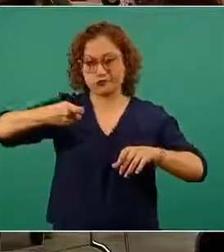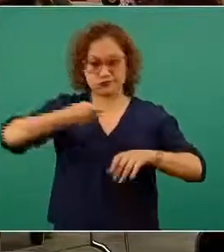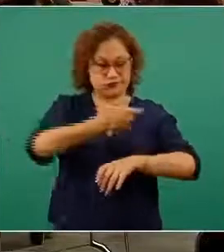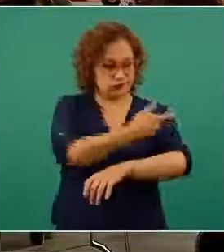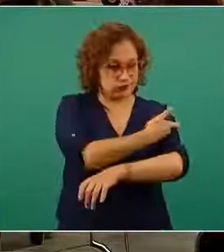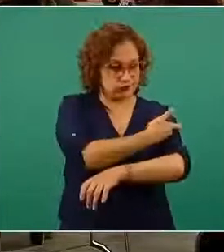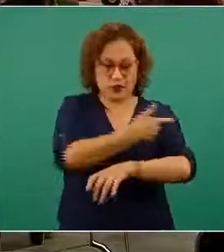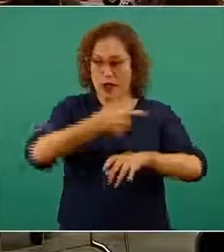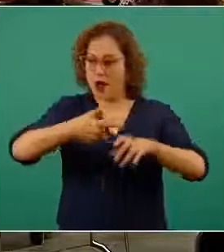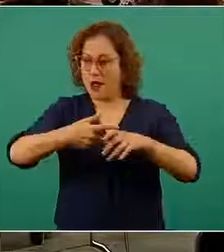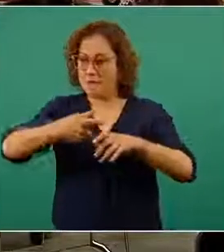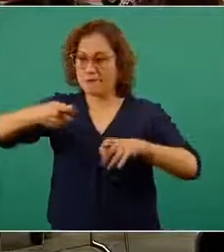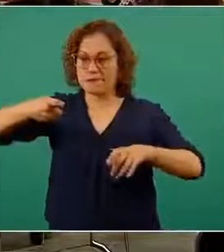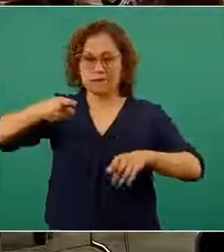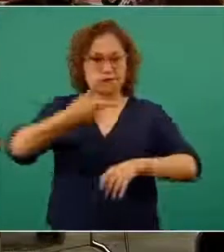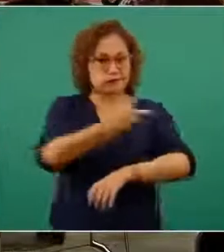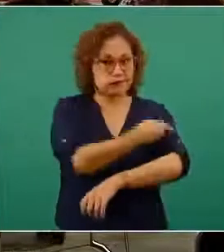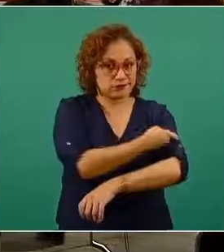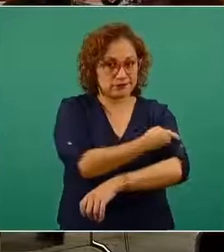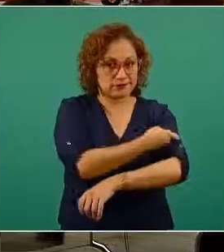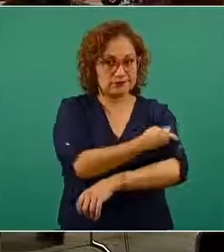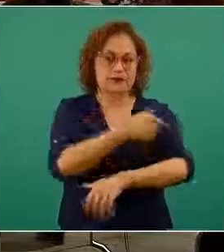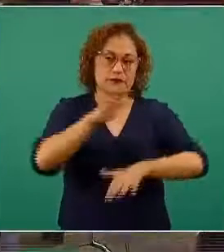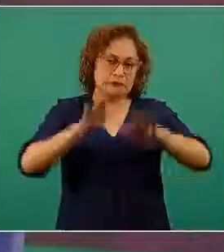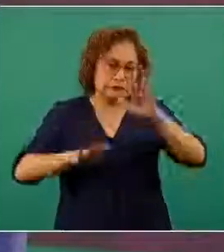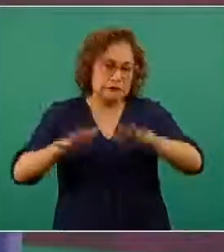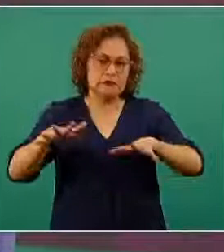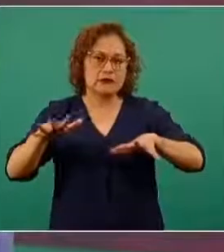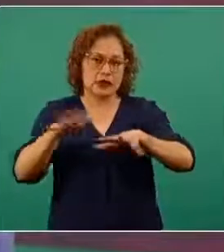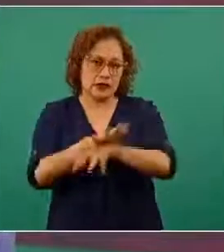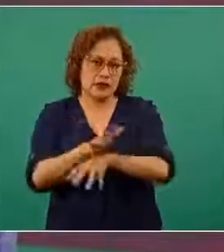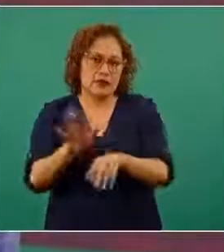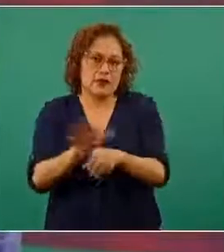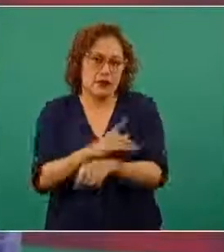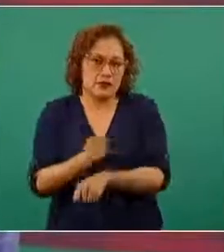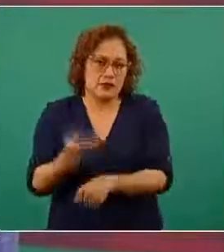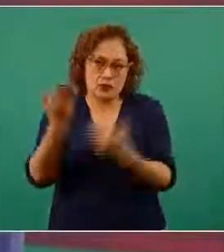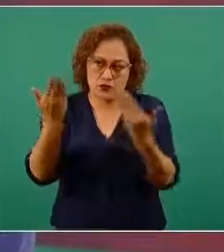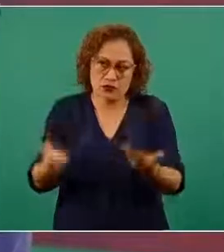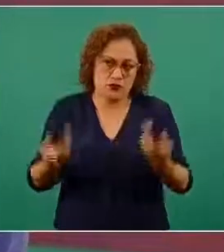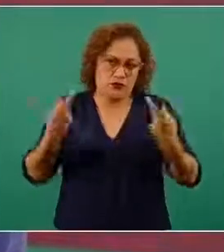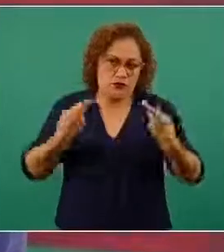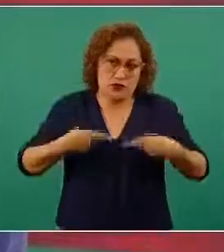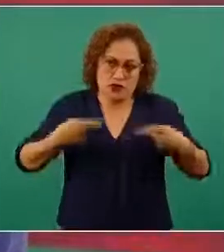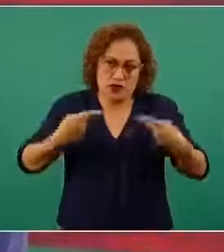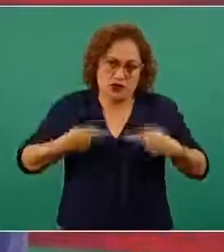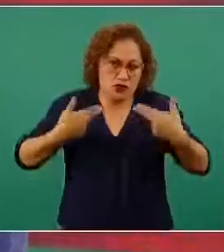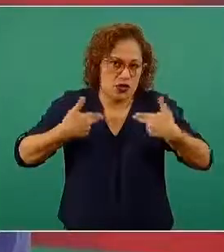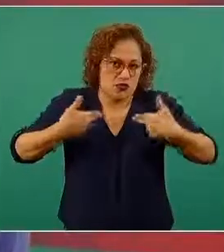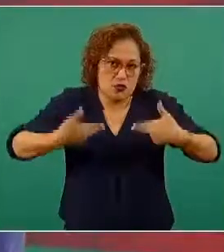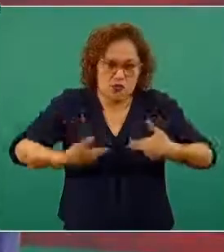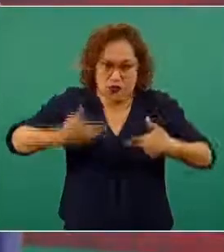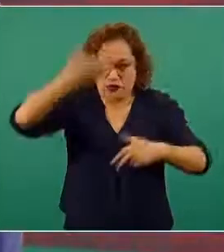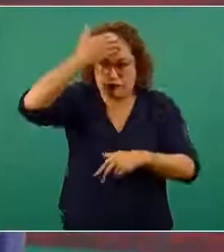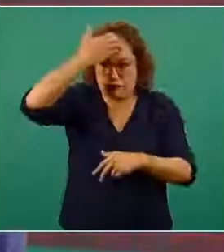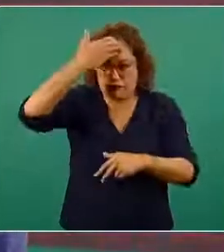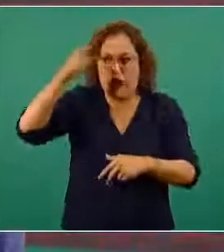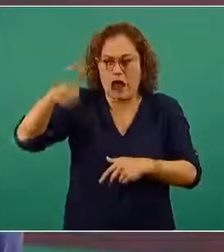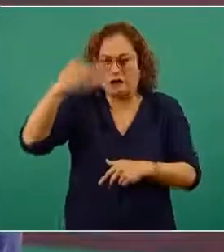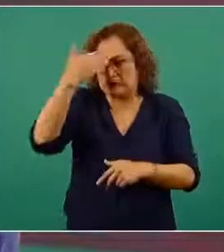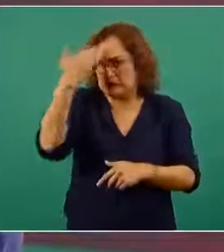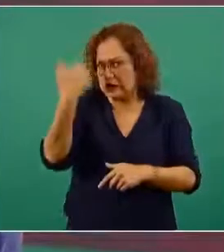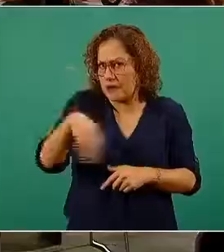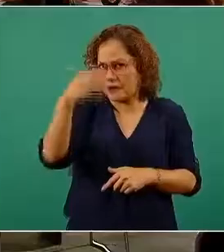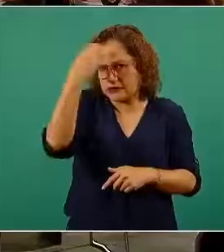hay variabilidad. Por supuesto, no son robots quienes hacen este proceso, son seres humanos, y aunque son personas muy entrenadas, hay